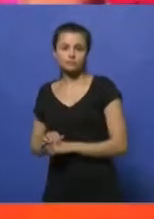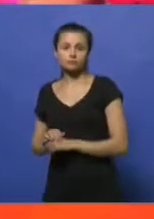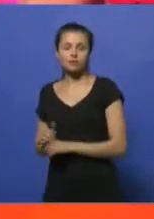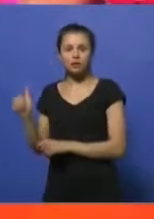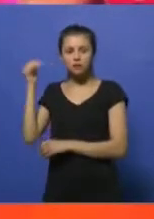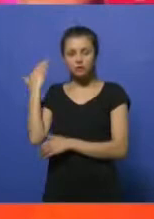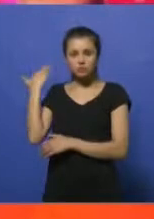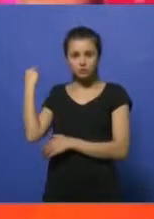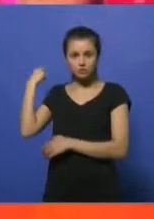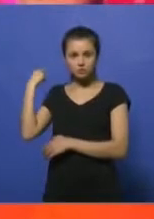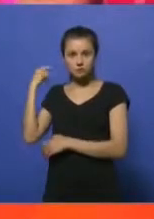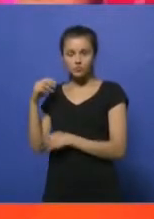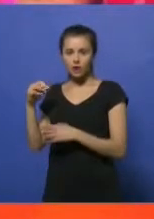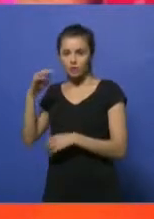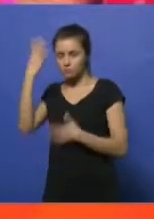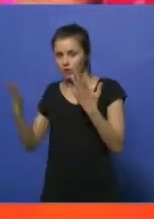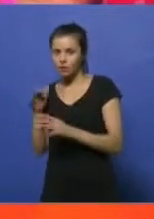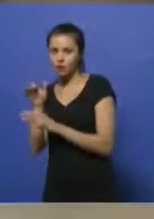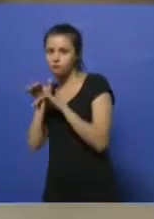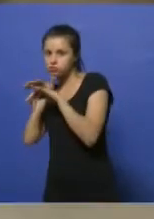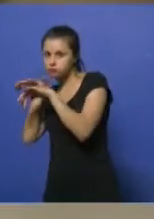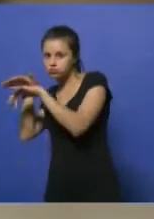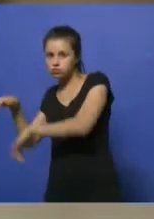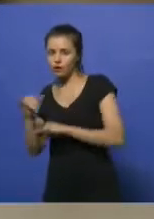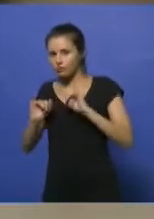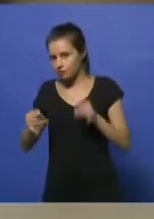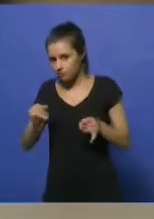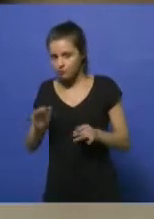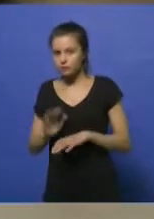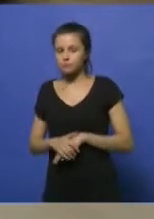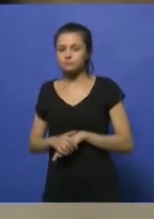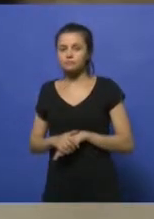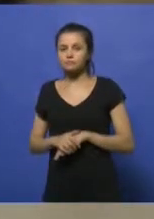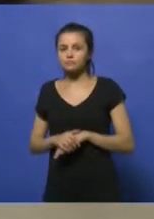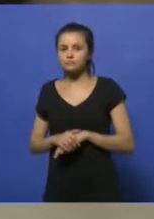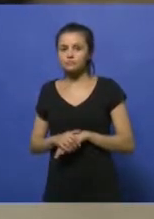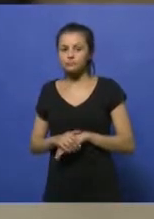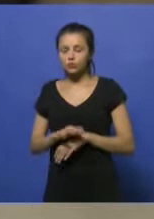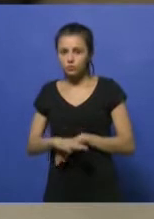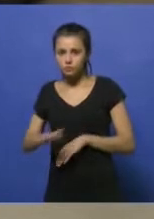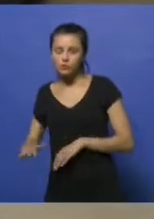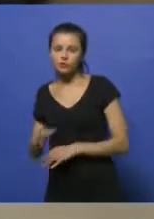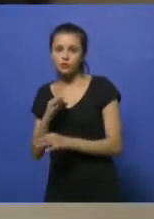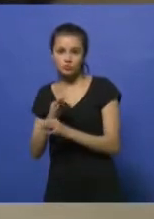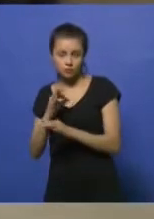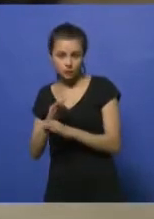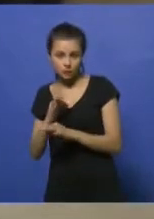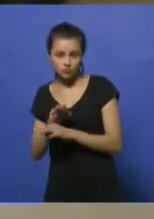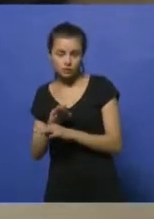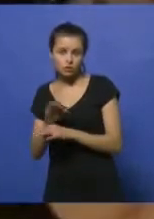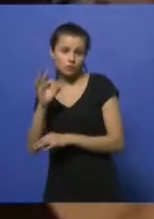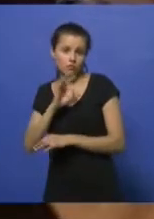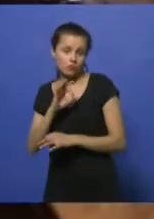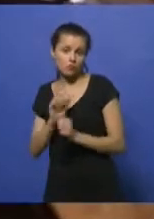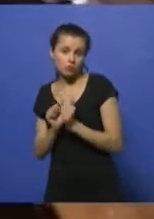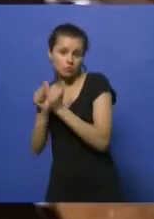nuestro. El show de Pesetti ante una cantidad impresionante de chicos. En algunos casos, chicos de colegios y en otros que fueron llevados por sus padres,